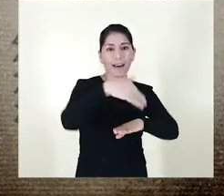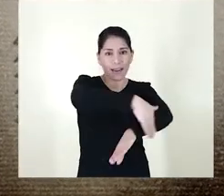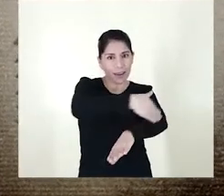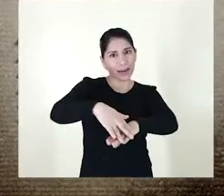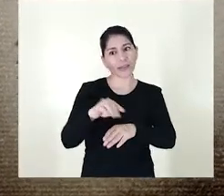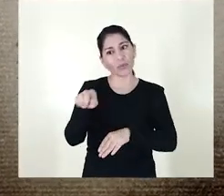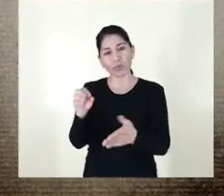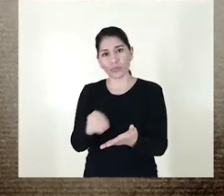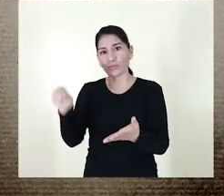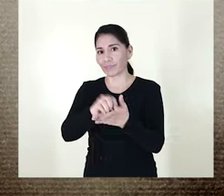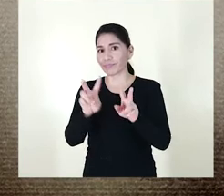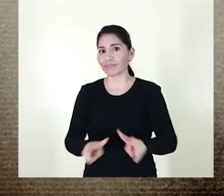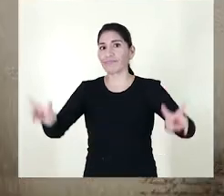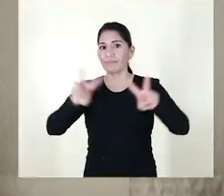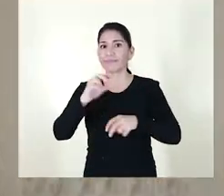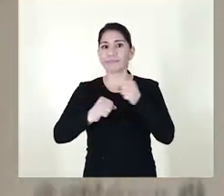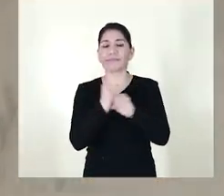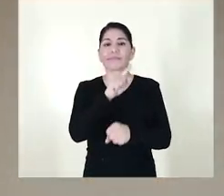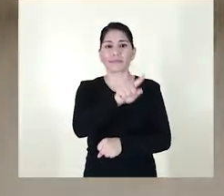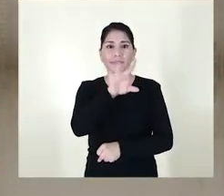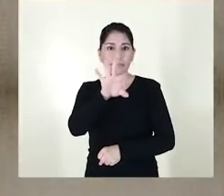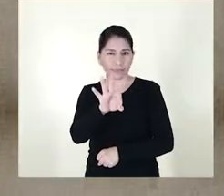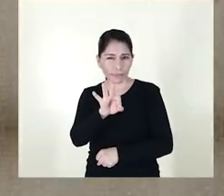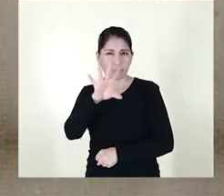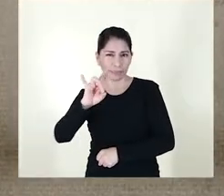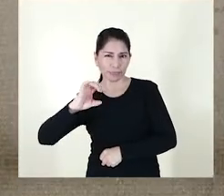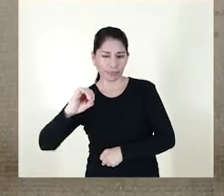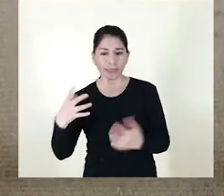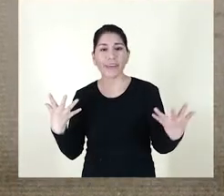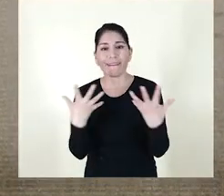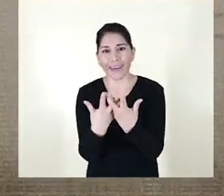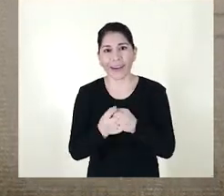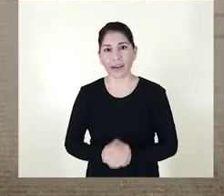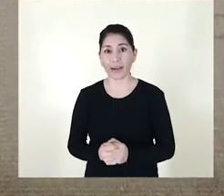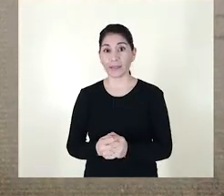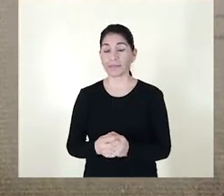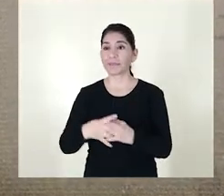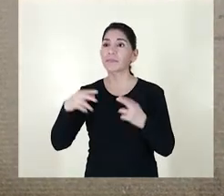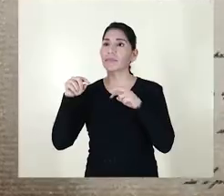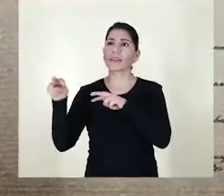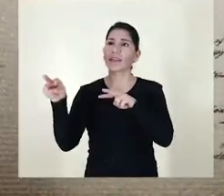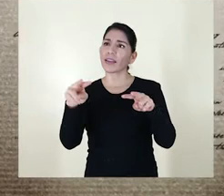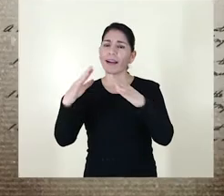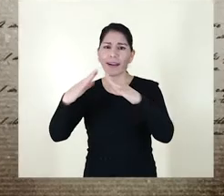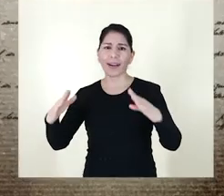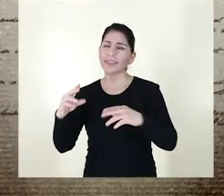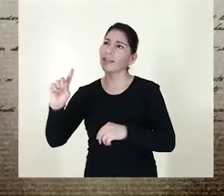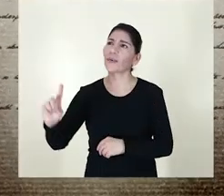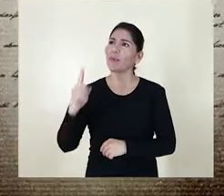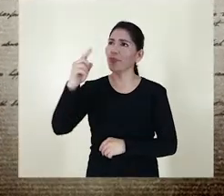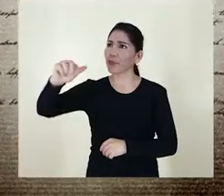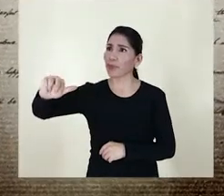calle. Una puesta en valor e intervención en la década de los 80 decidió esa adecuación. La altura es un caso único en la